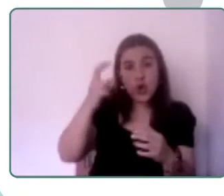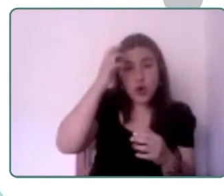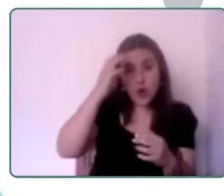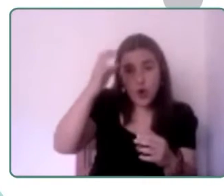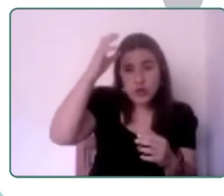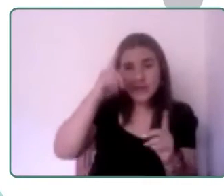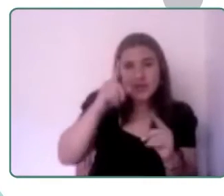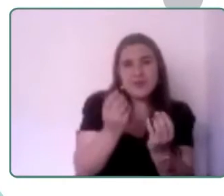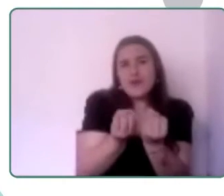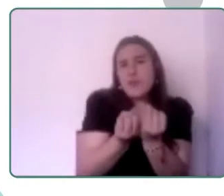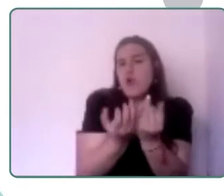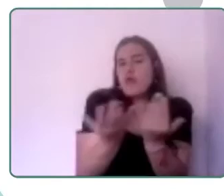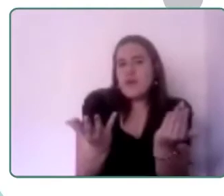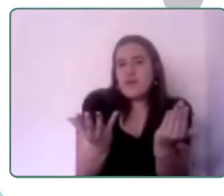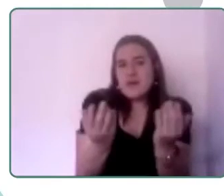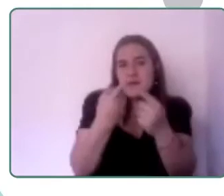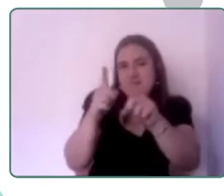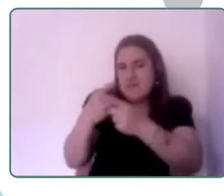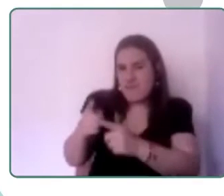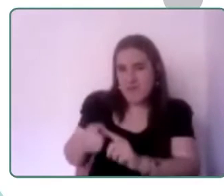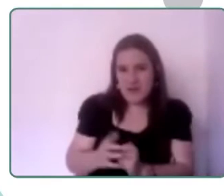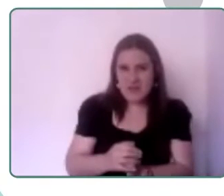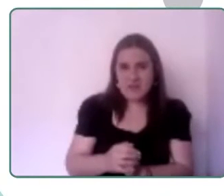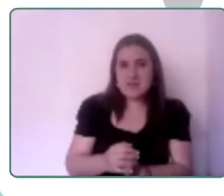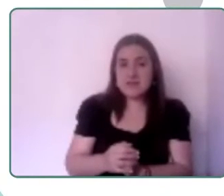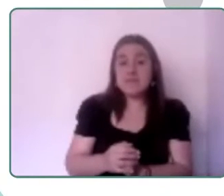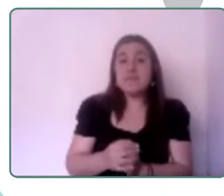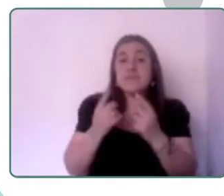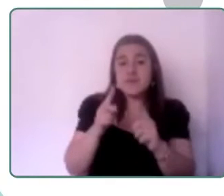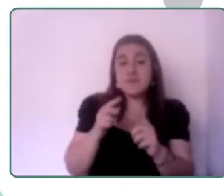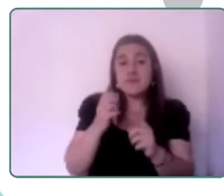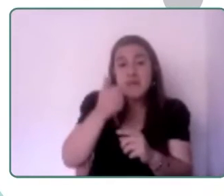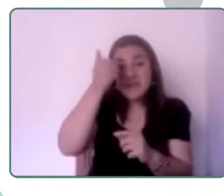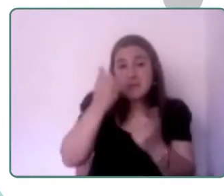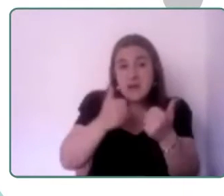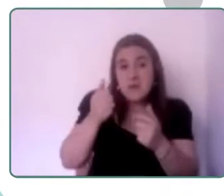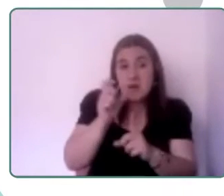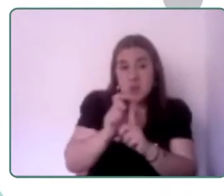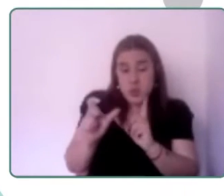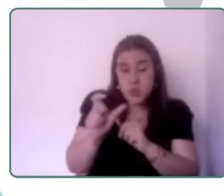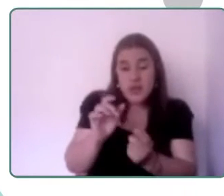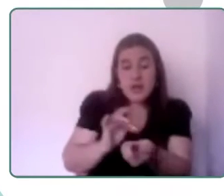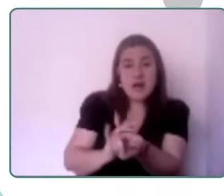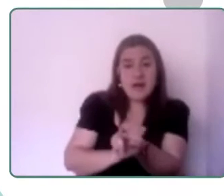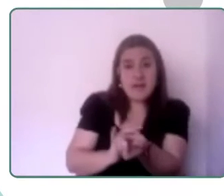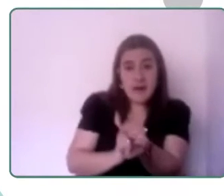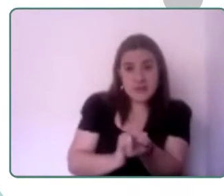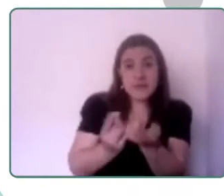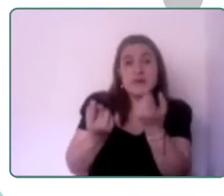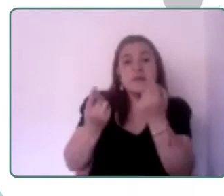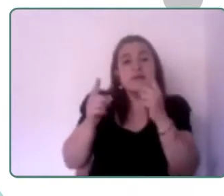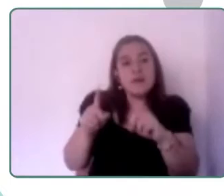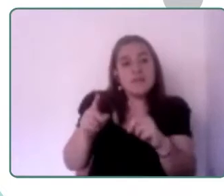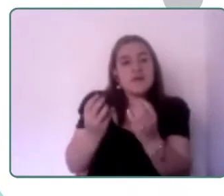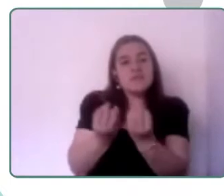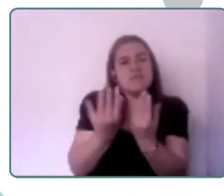la diferencia, principalmente en aspectos culturales y de raza. También lo relacionan con la multiplicidad